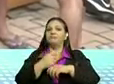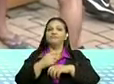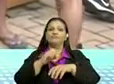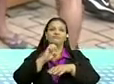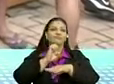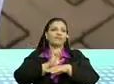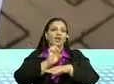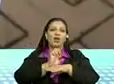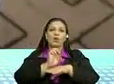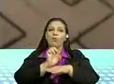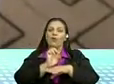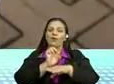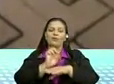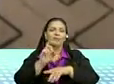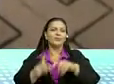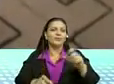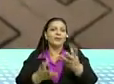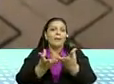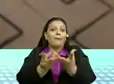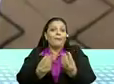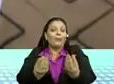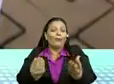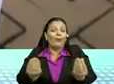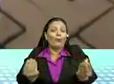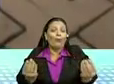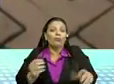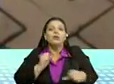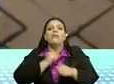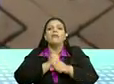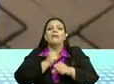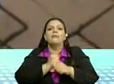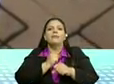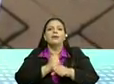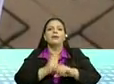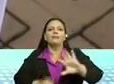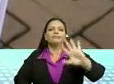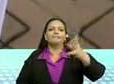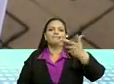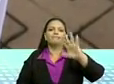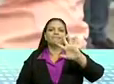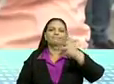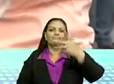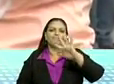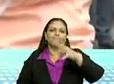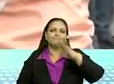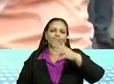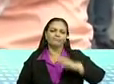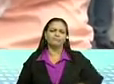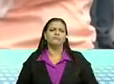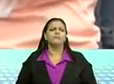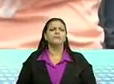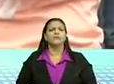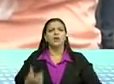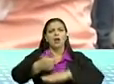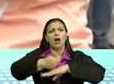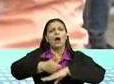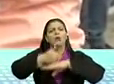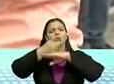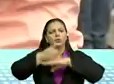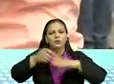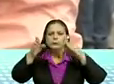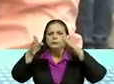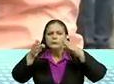país, desafortunadamente, como bien lo decías, y aunque se realizan esfuerzos titánicos para poder